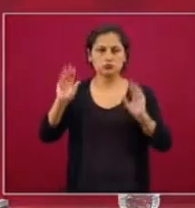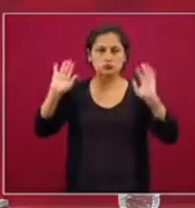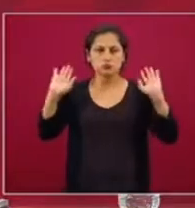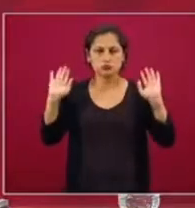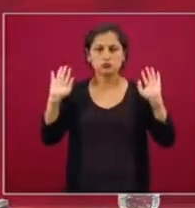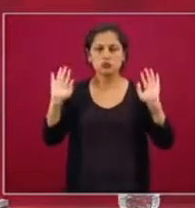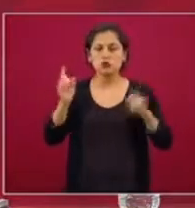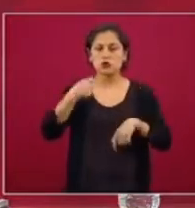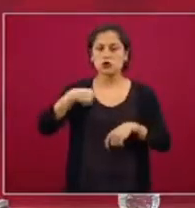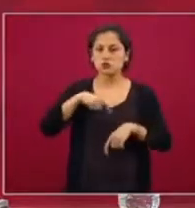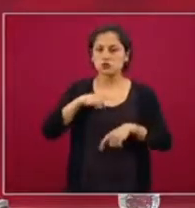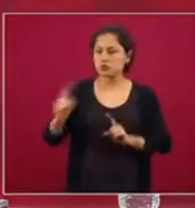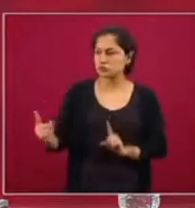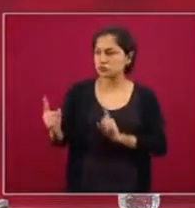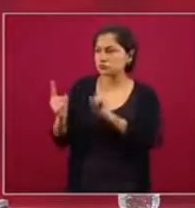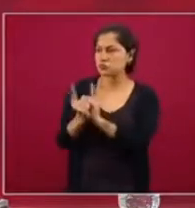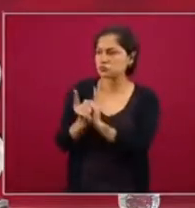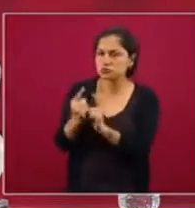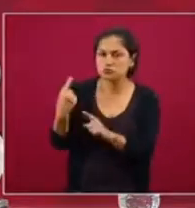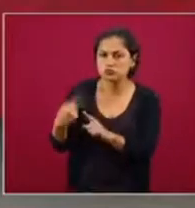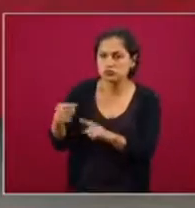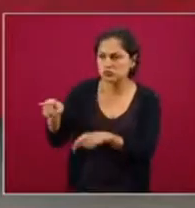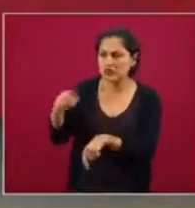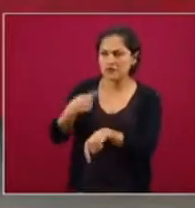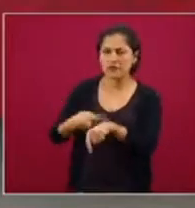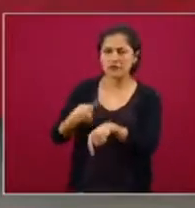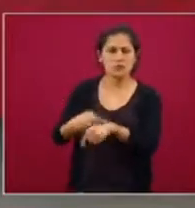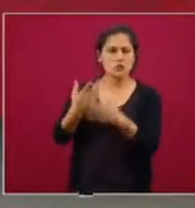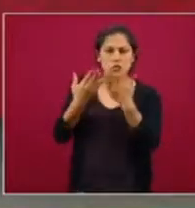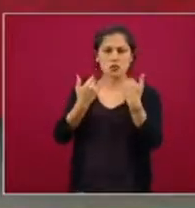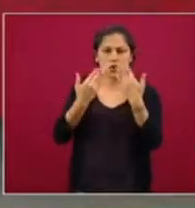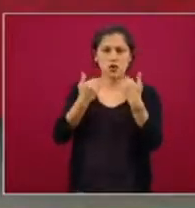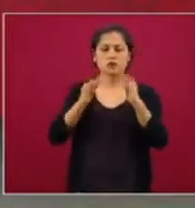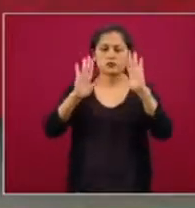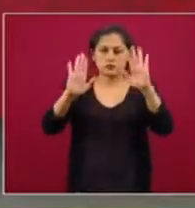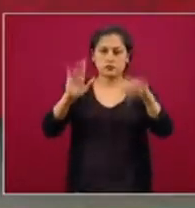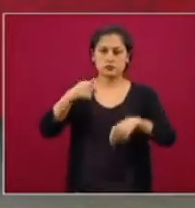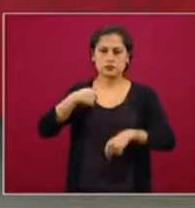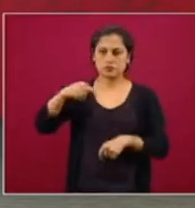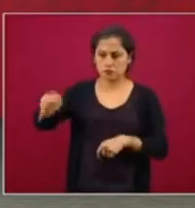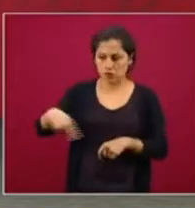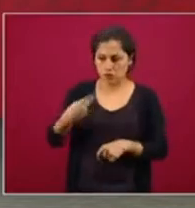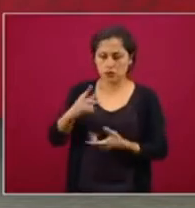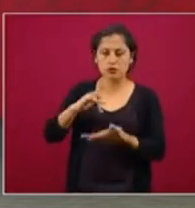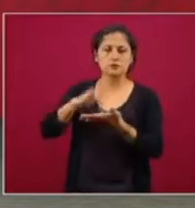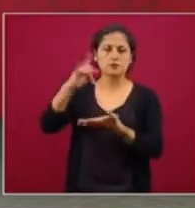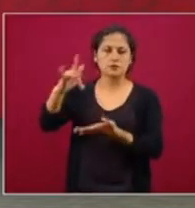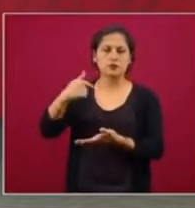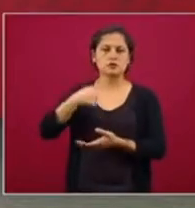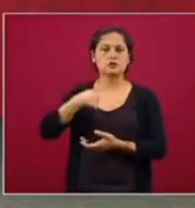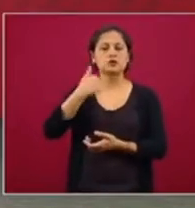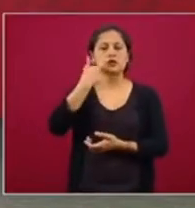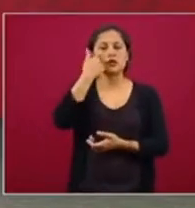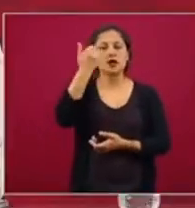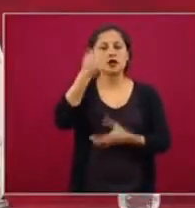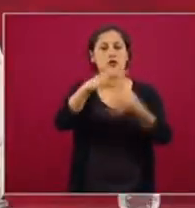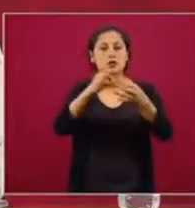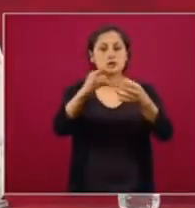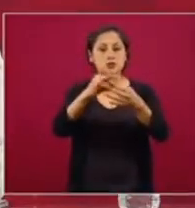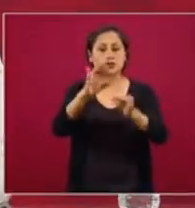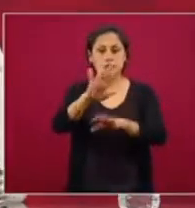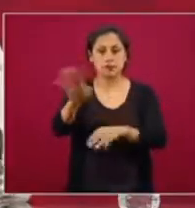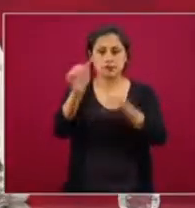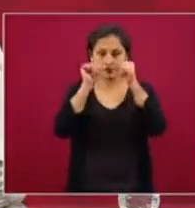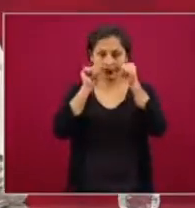sistema de caso-contactos y no todos, y aprovechando la pregunta y se la agradezco nuevamente, a veces existe la idea